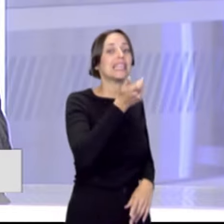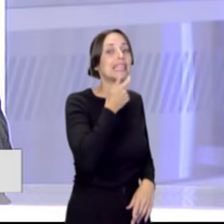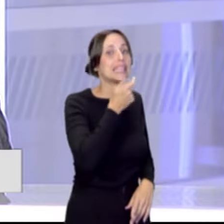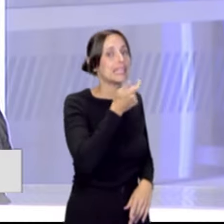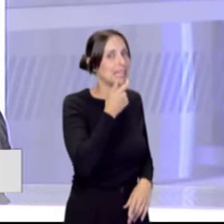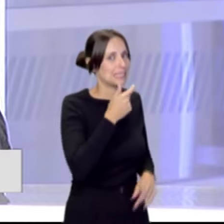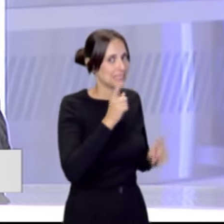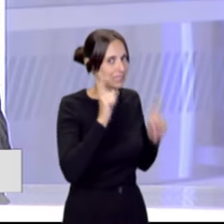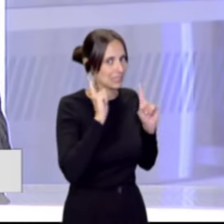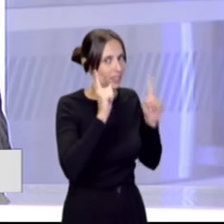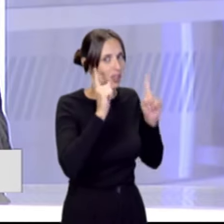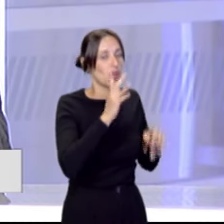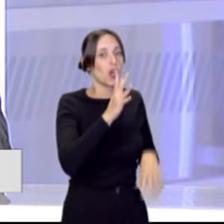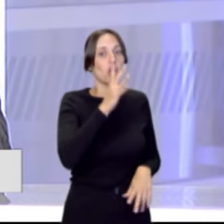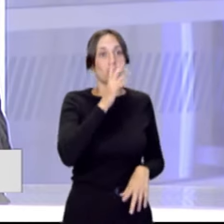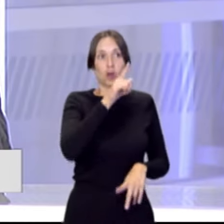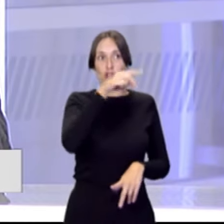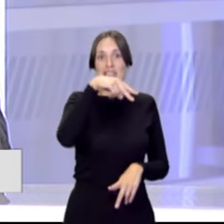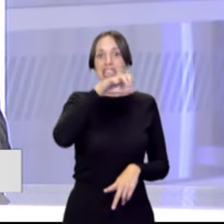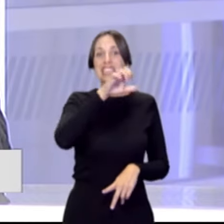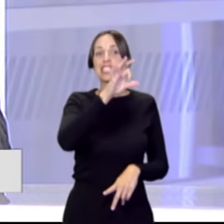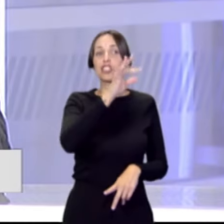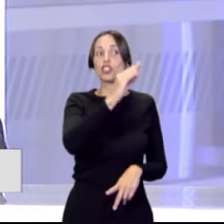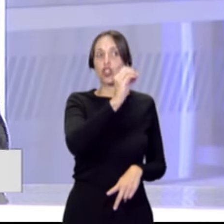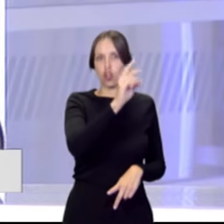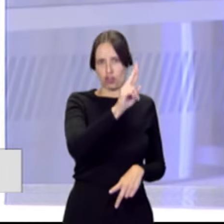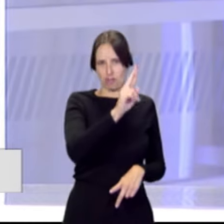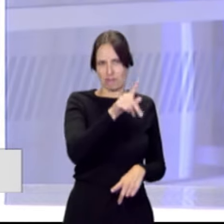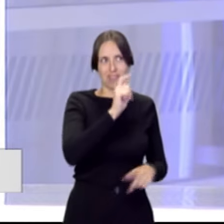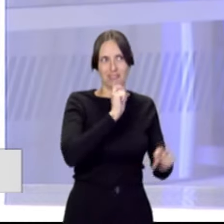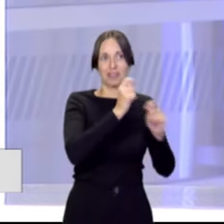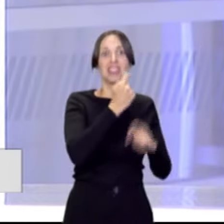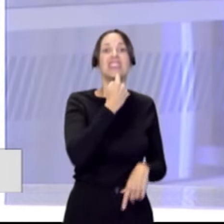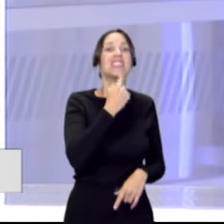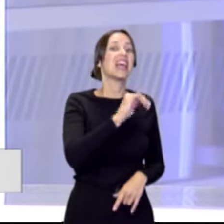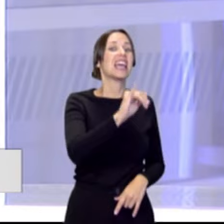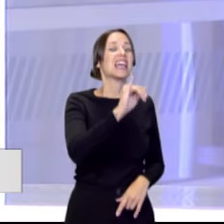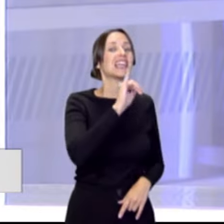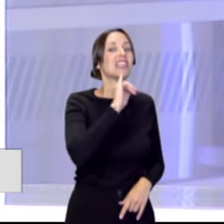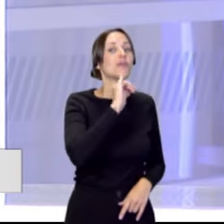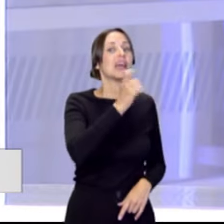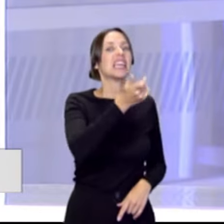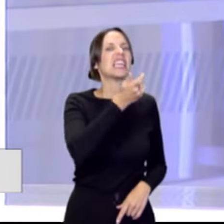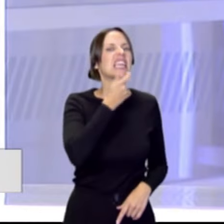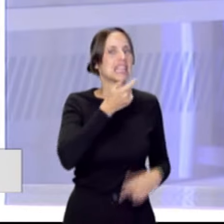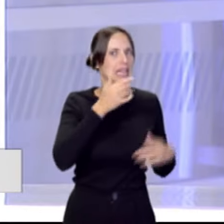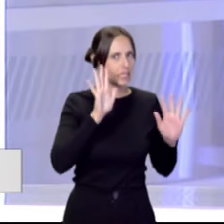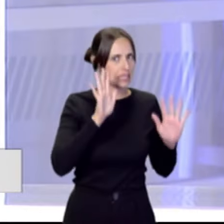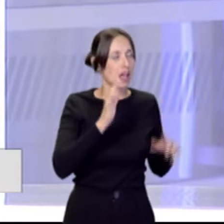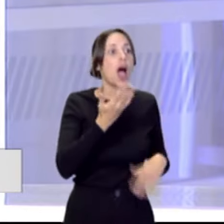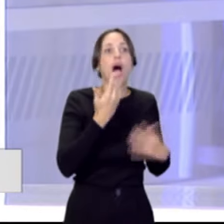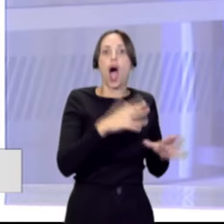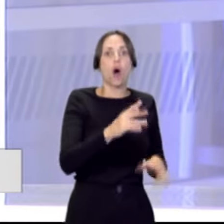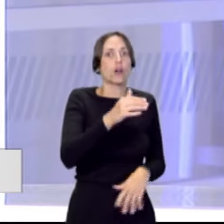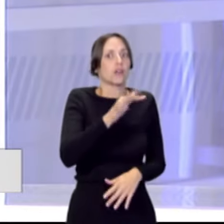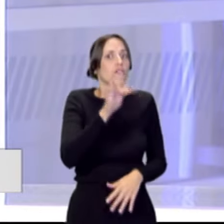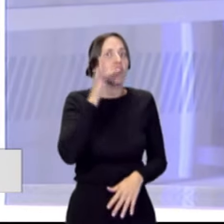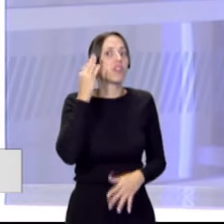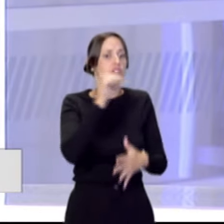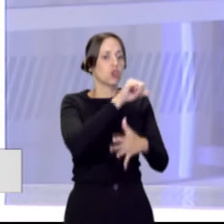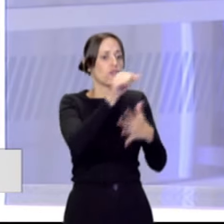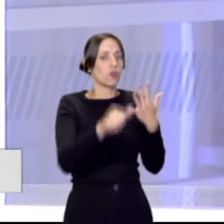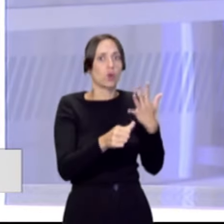acabamos de decir a Néstor Padrón, solamente en inglés es como se va a transmitir. Aunque tú lo tengas configurado en francés, no lo vas a recibir en francés. Lo